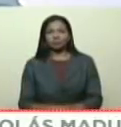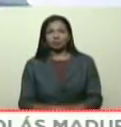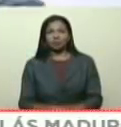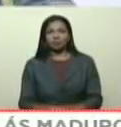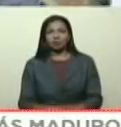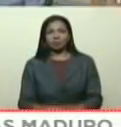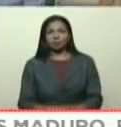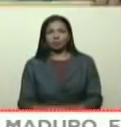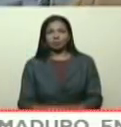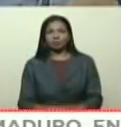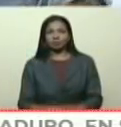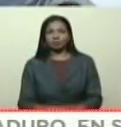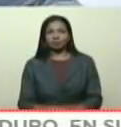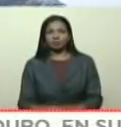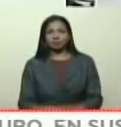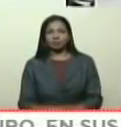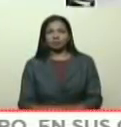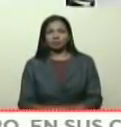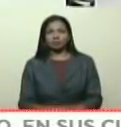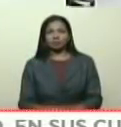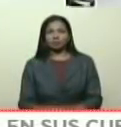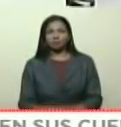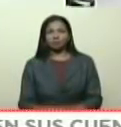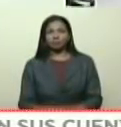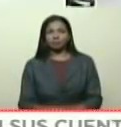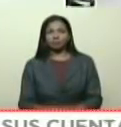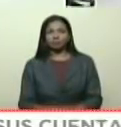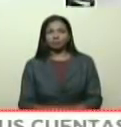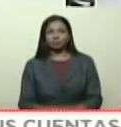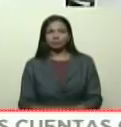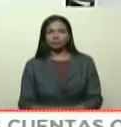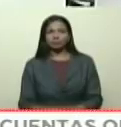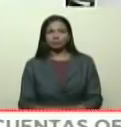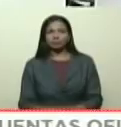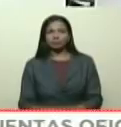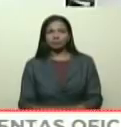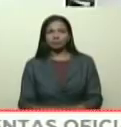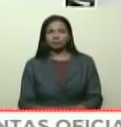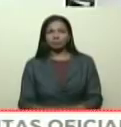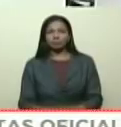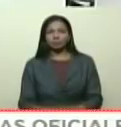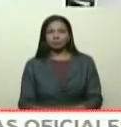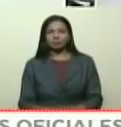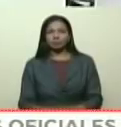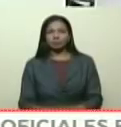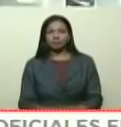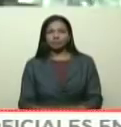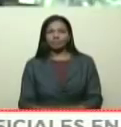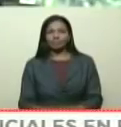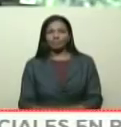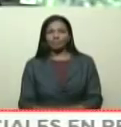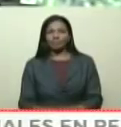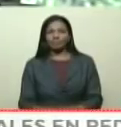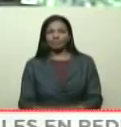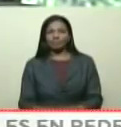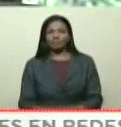fíjese, tenemos aquí en el programa hacer un reconocimiento a 4